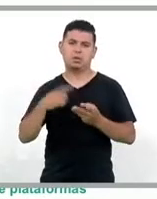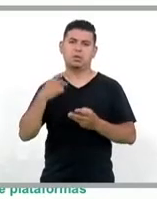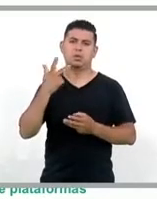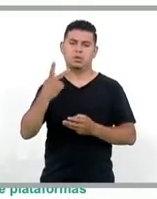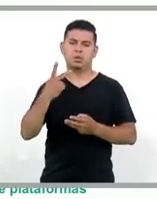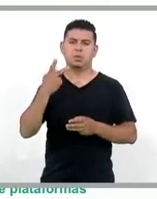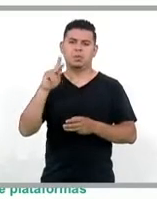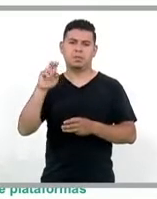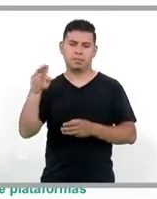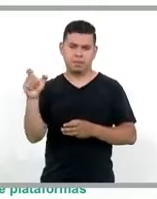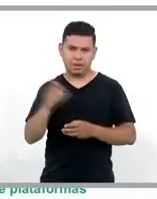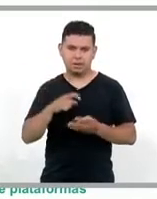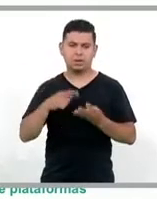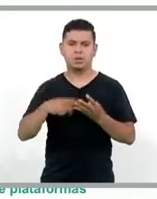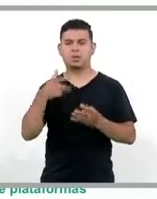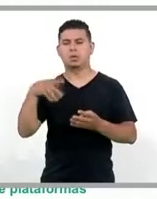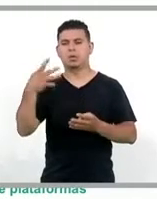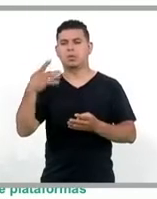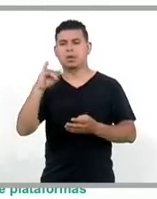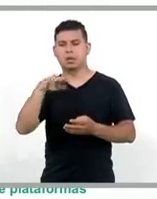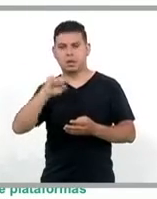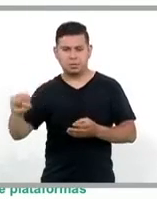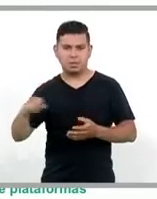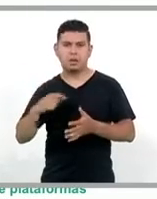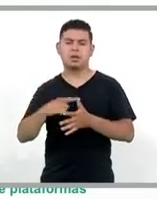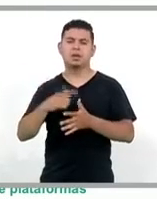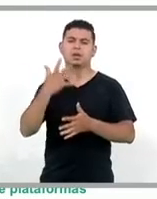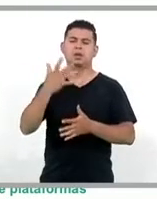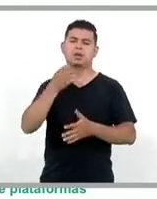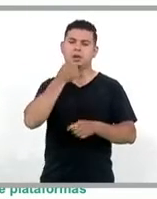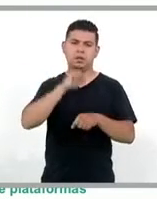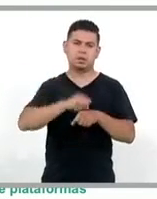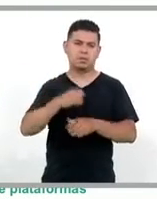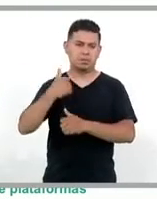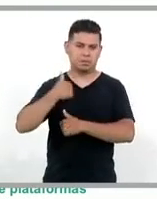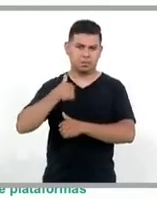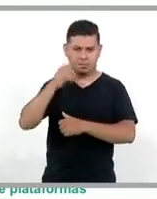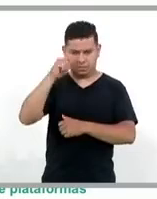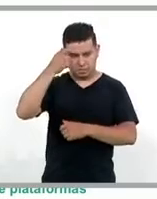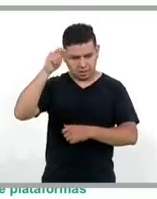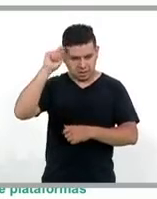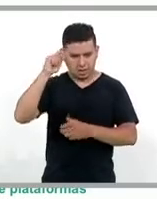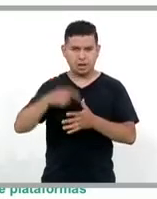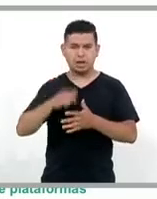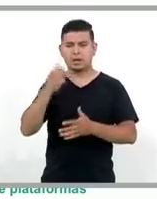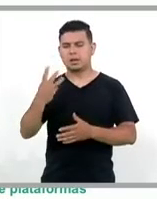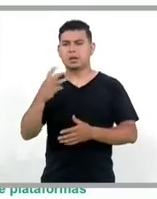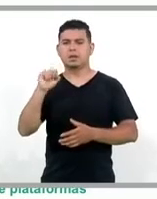14 en el imms 5 secretarías de marina 3 en sedena